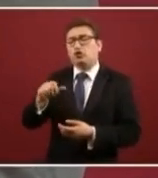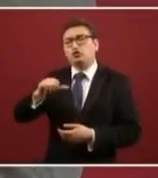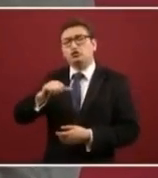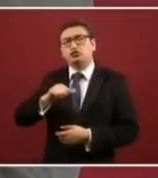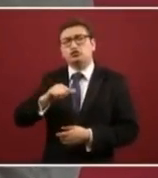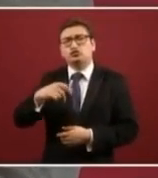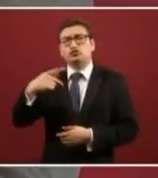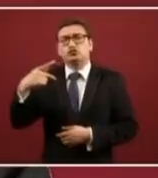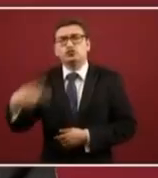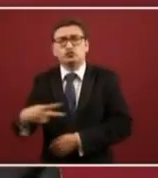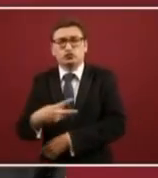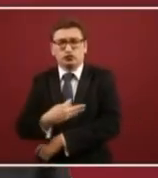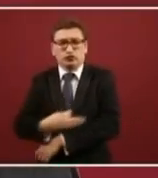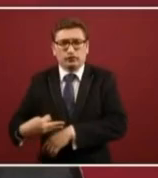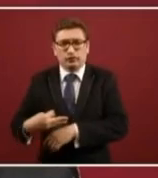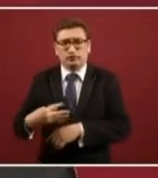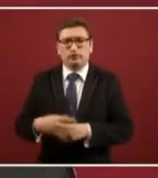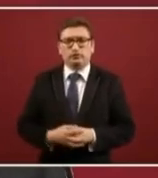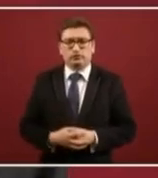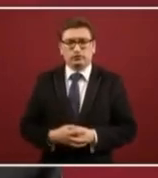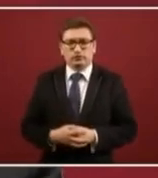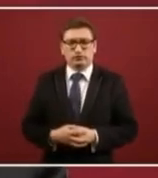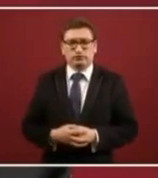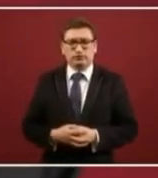familiares, de los héroes